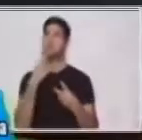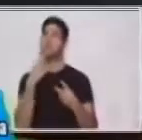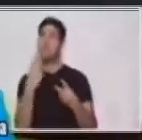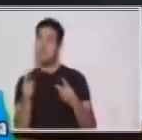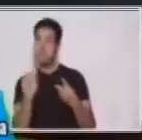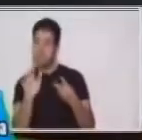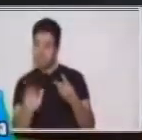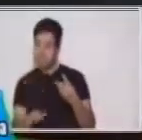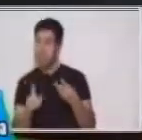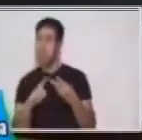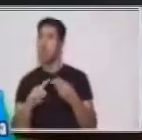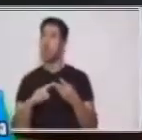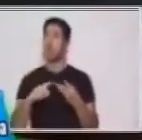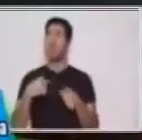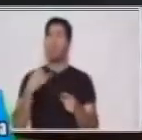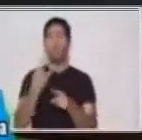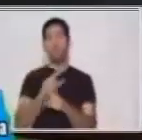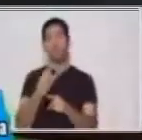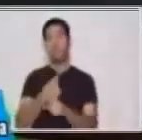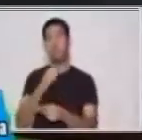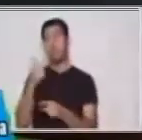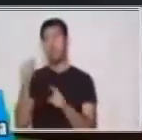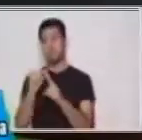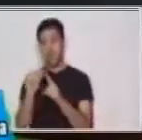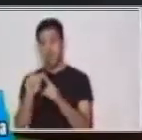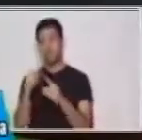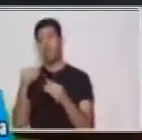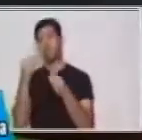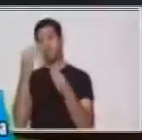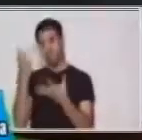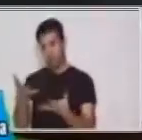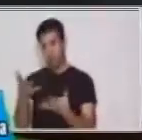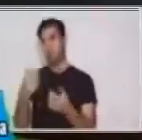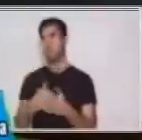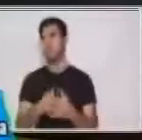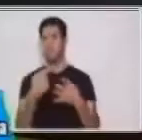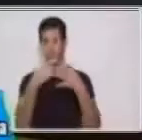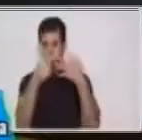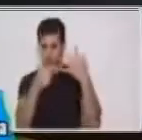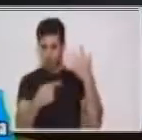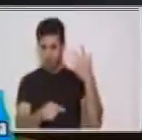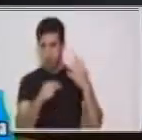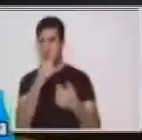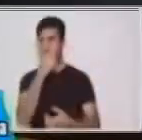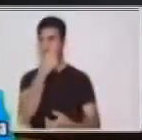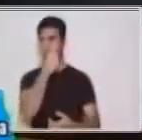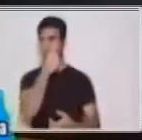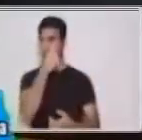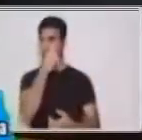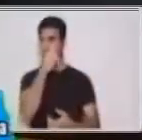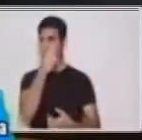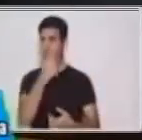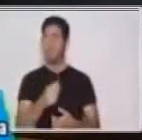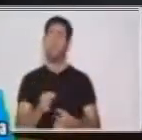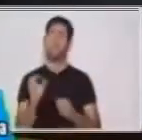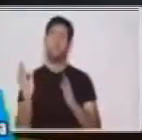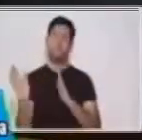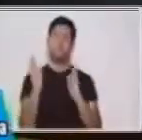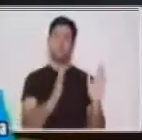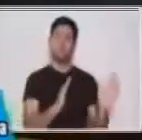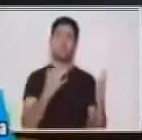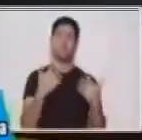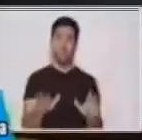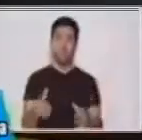palabras, esto es en efecto. Si queremos utilizar o indicar una causa por la